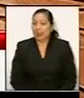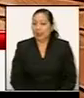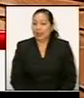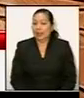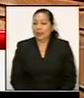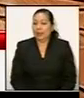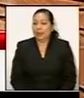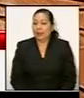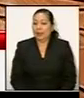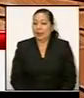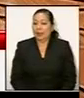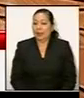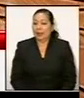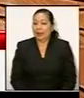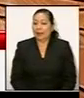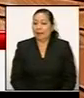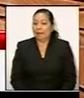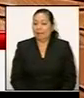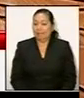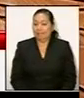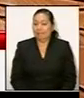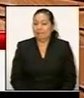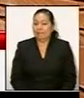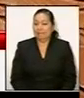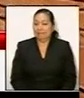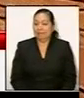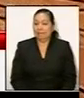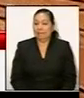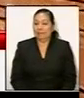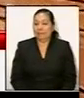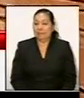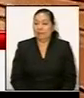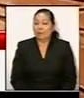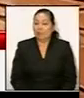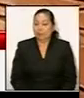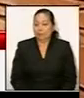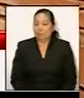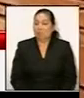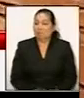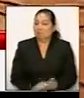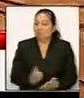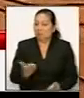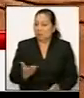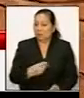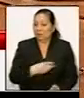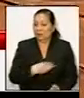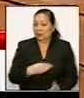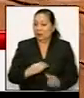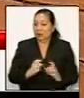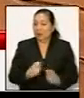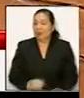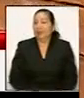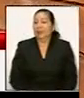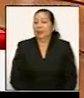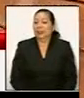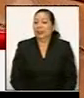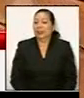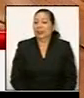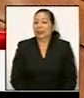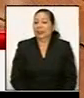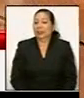tiene la palabra de la conejita que tiene cura gracias presidente saludar a la presidenta de mi colega congresista y al